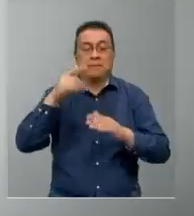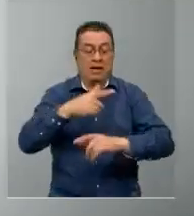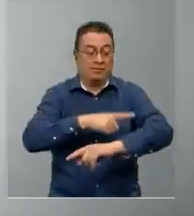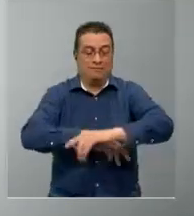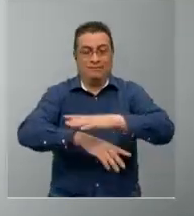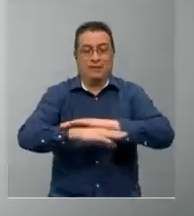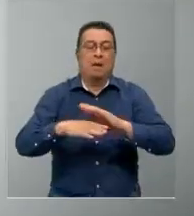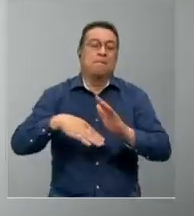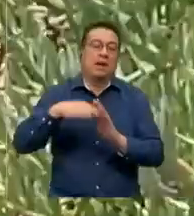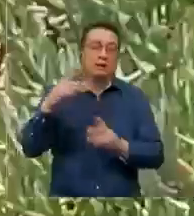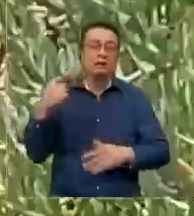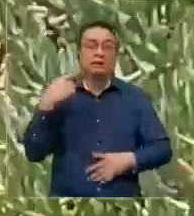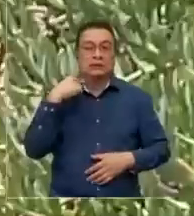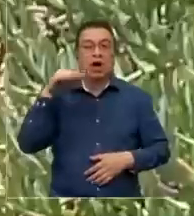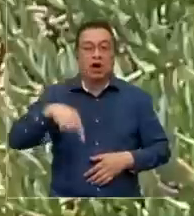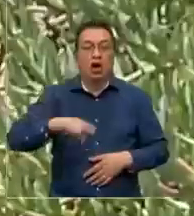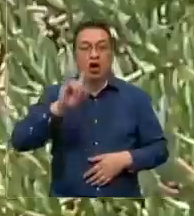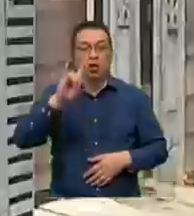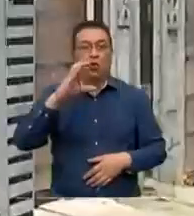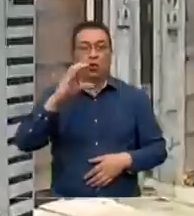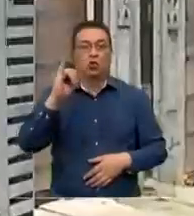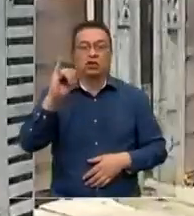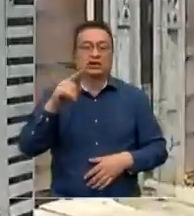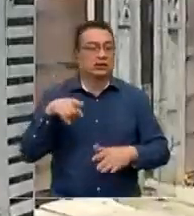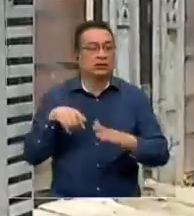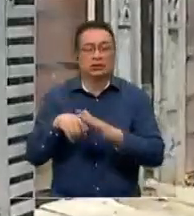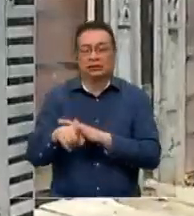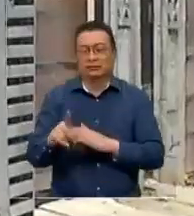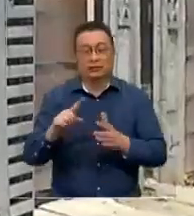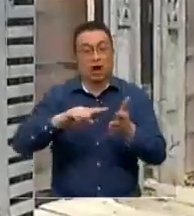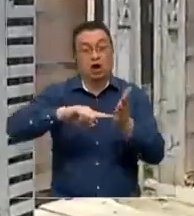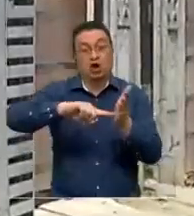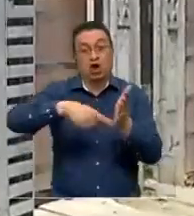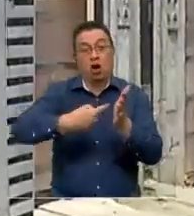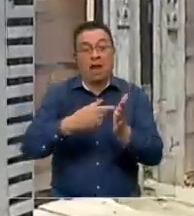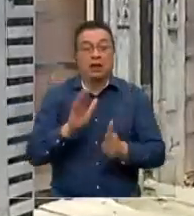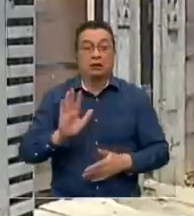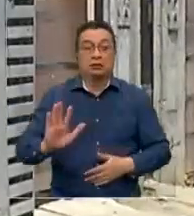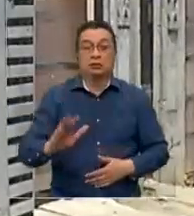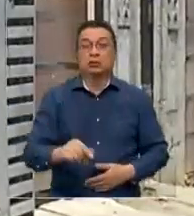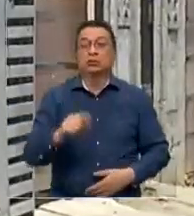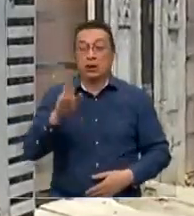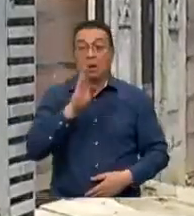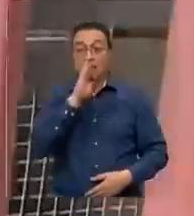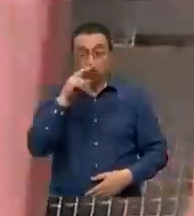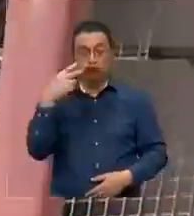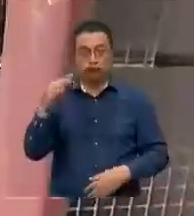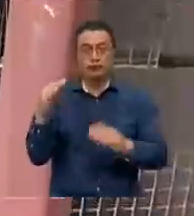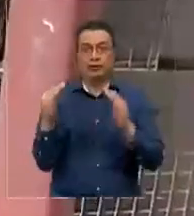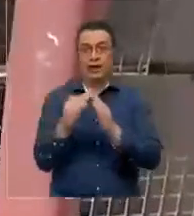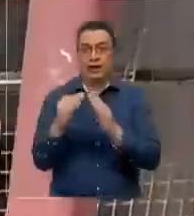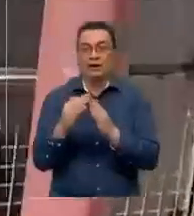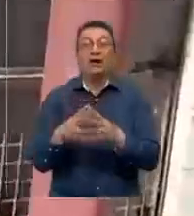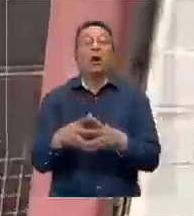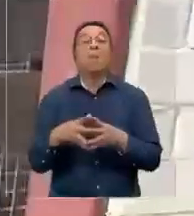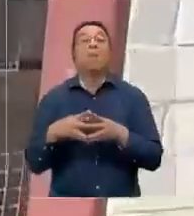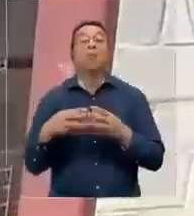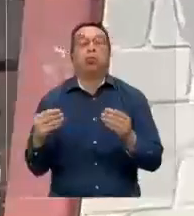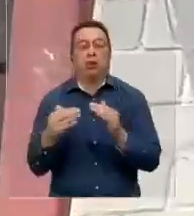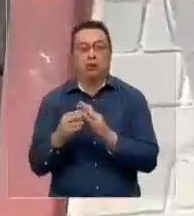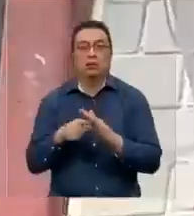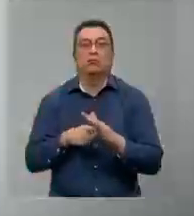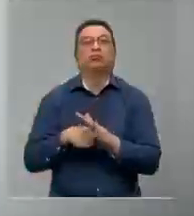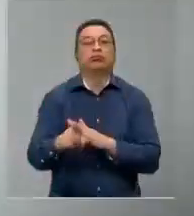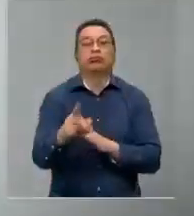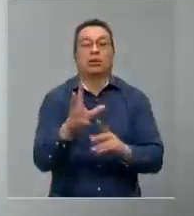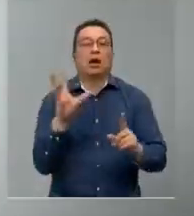en estos momentos están la uci en un coma inducido los perros pertenecen a esta casa según dice los vecinos se habrían escapado de la vivienda y